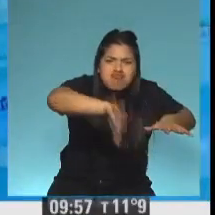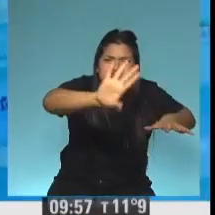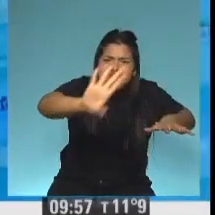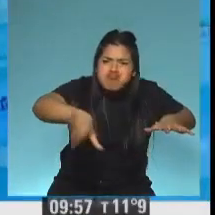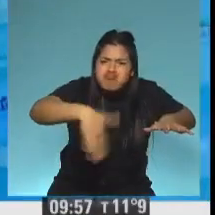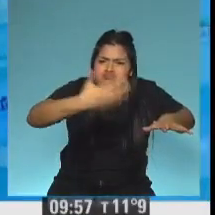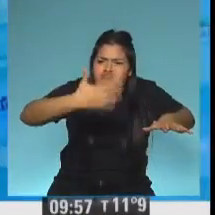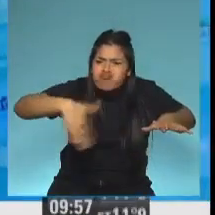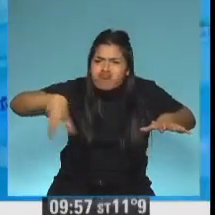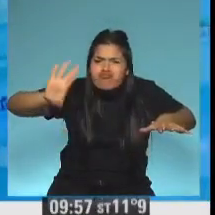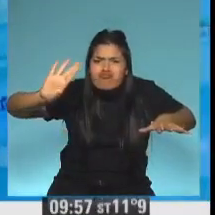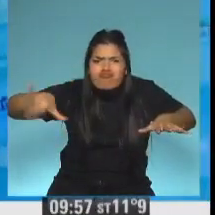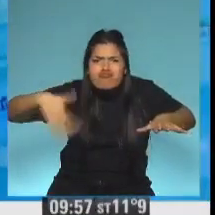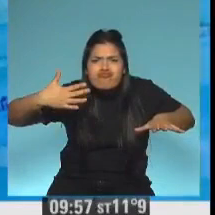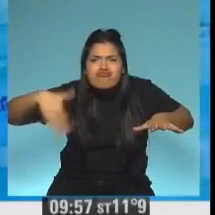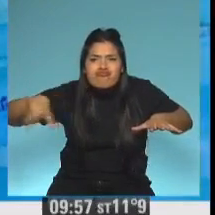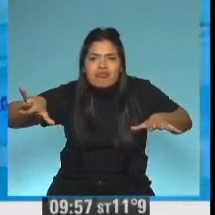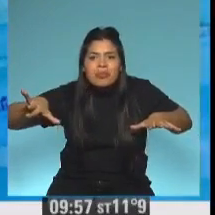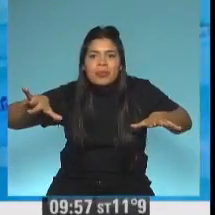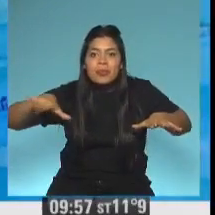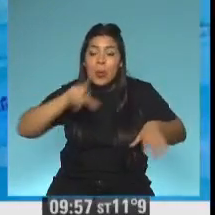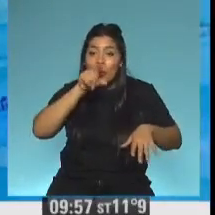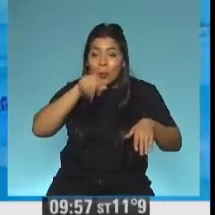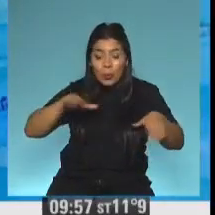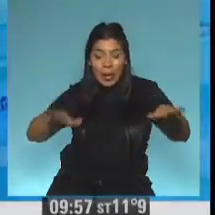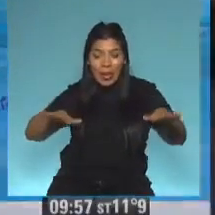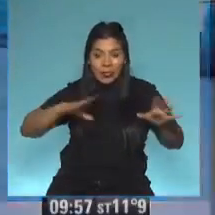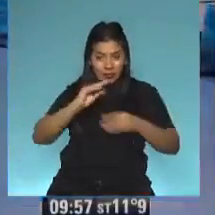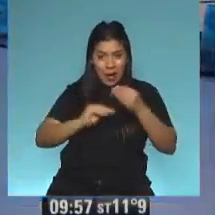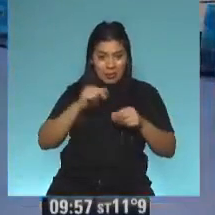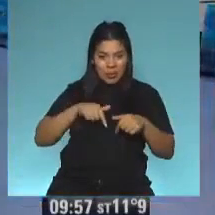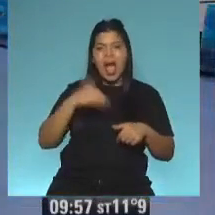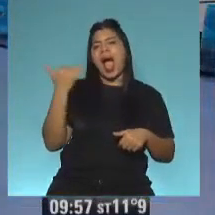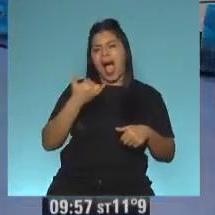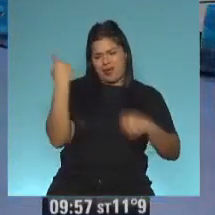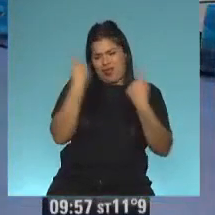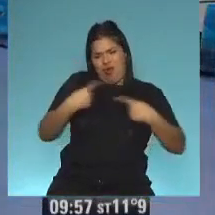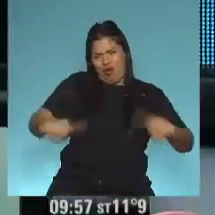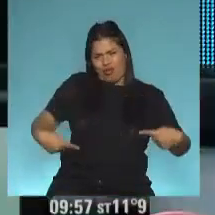Pino cargada de cosas para pasar las vacaciones.